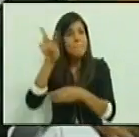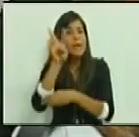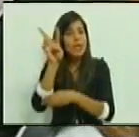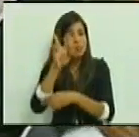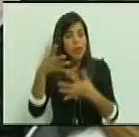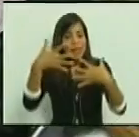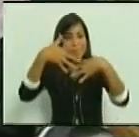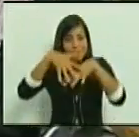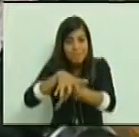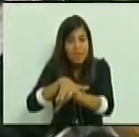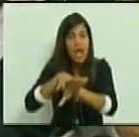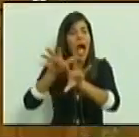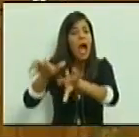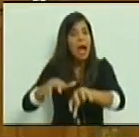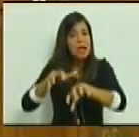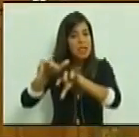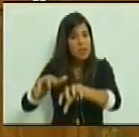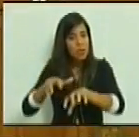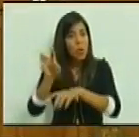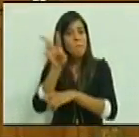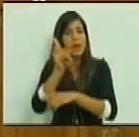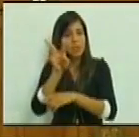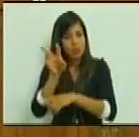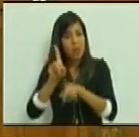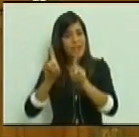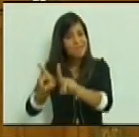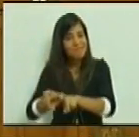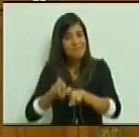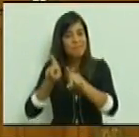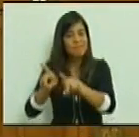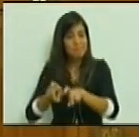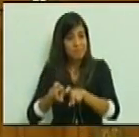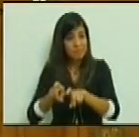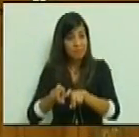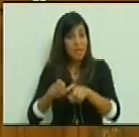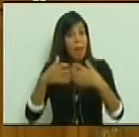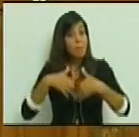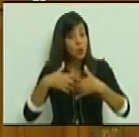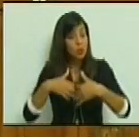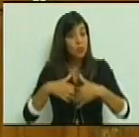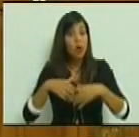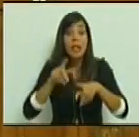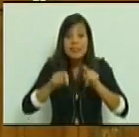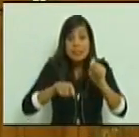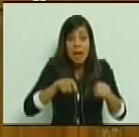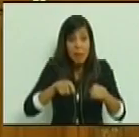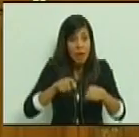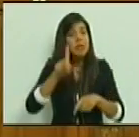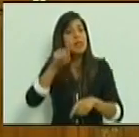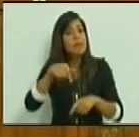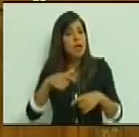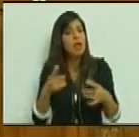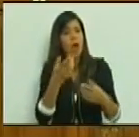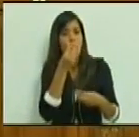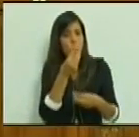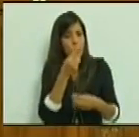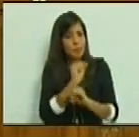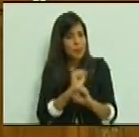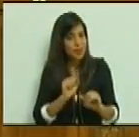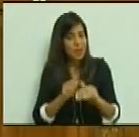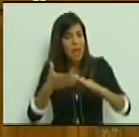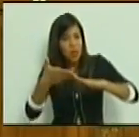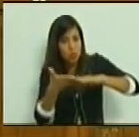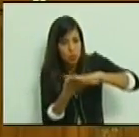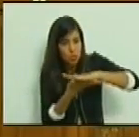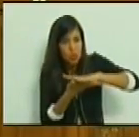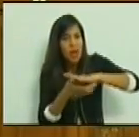del circuito agroalimentario y agroproductivo. Porque ustedes me dirán, bueno, el zapato no se come, pero el zapato es de suela y la